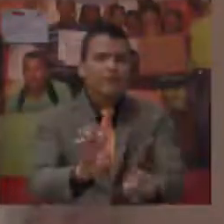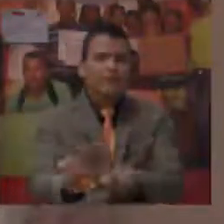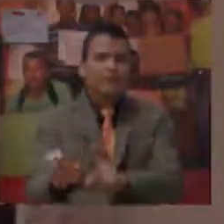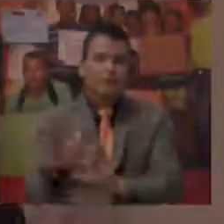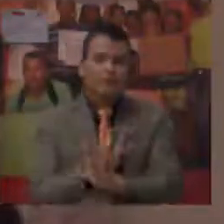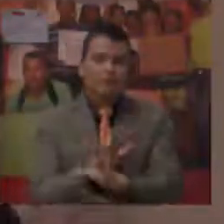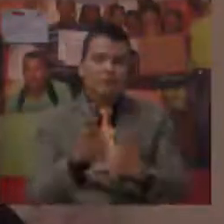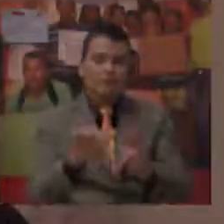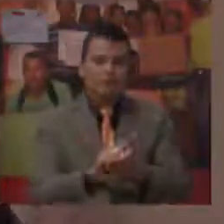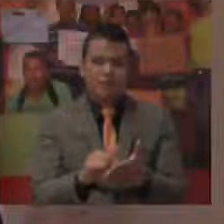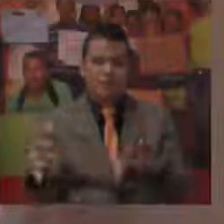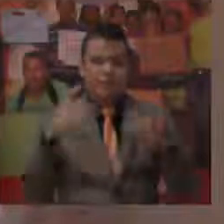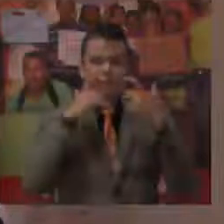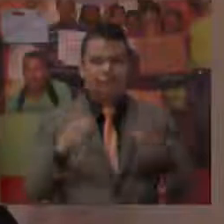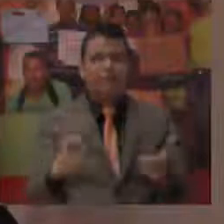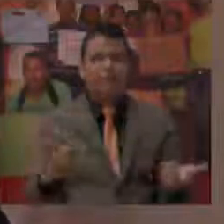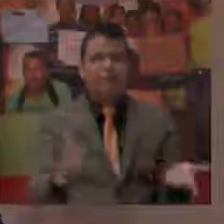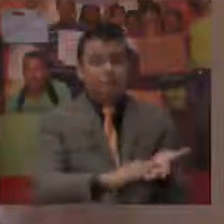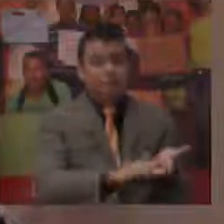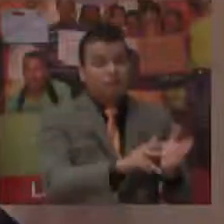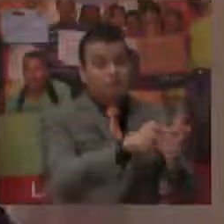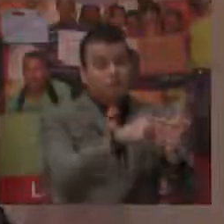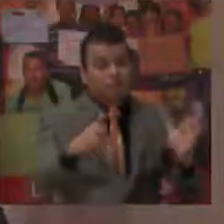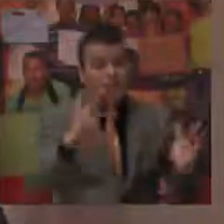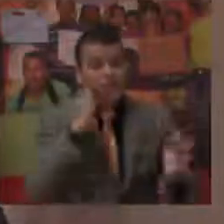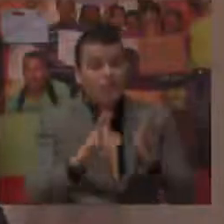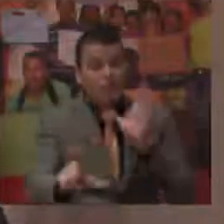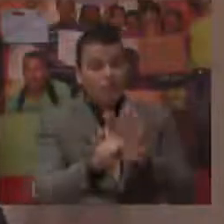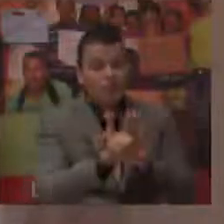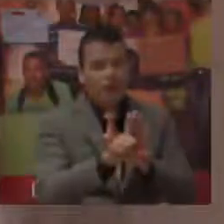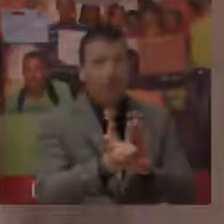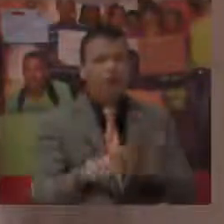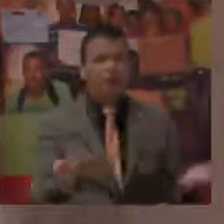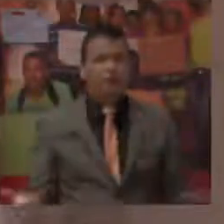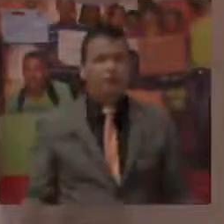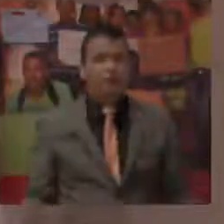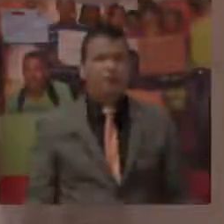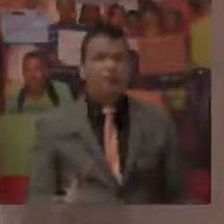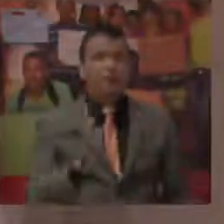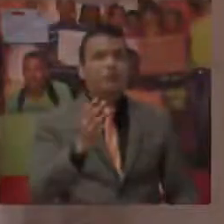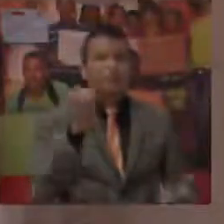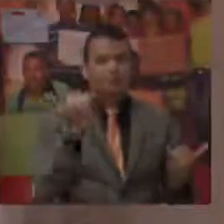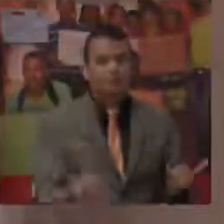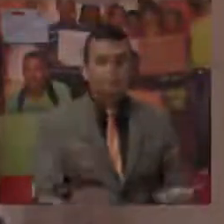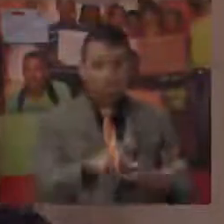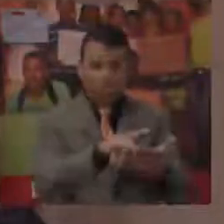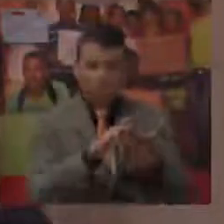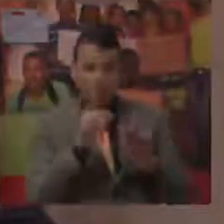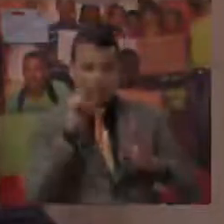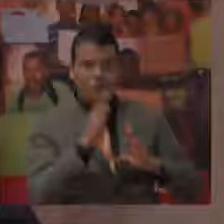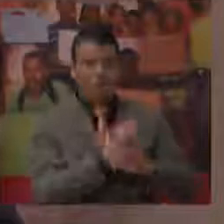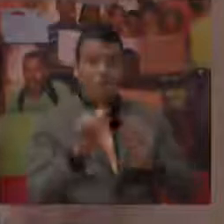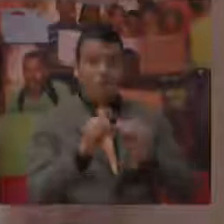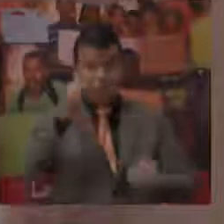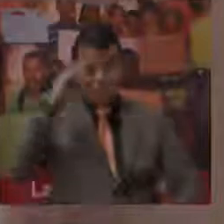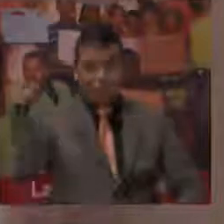de fondo con reformas constitucionales y legales de cara a lo que existe hoy y de cara a lo que viene al